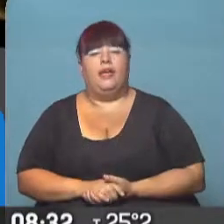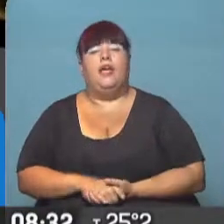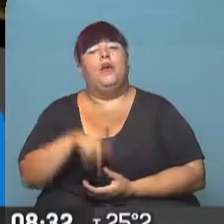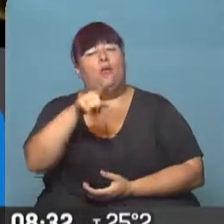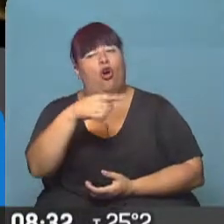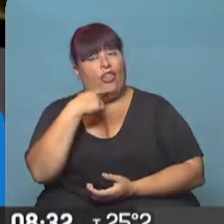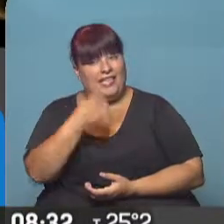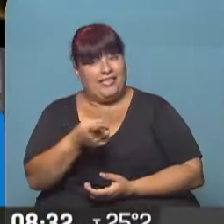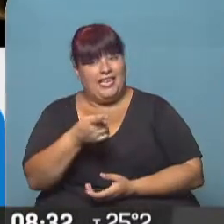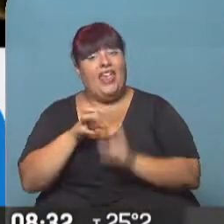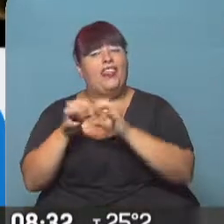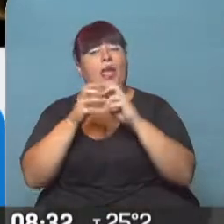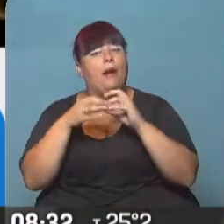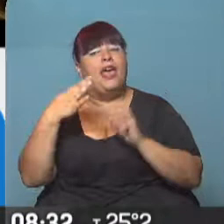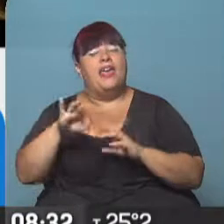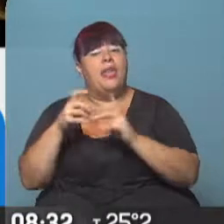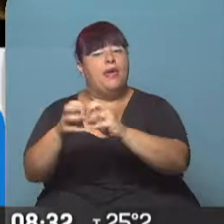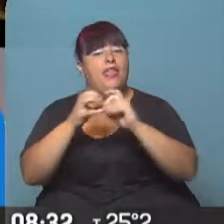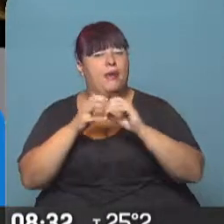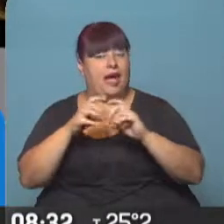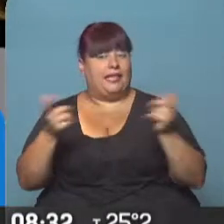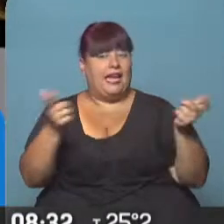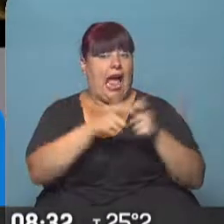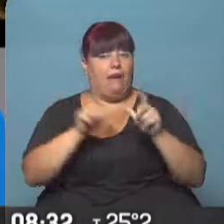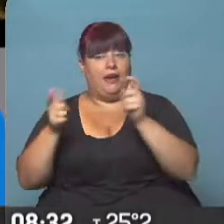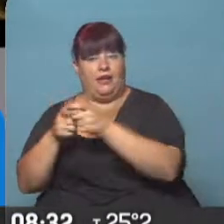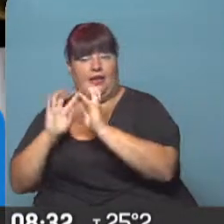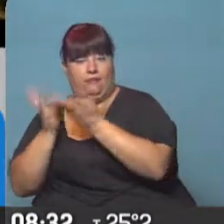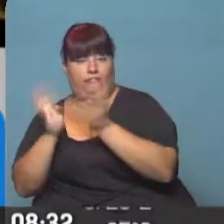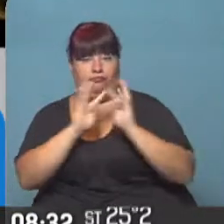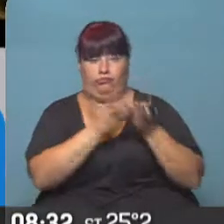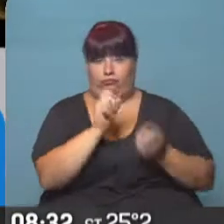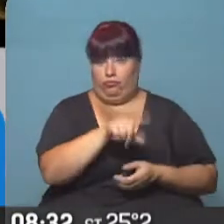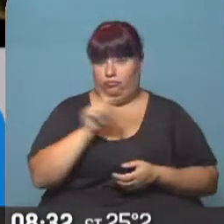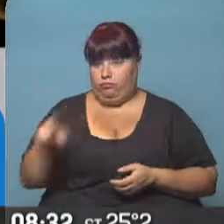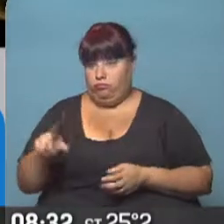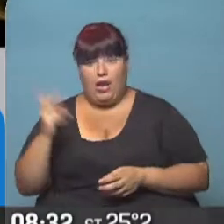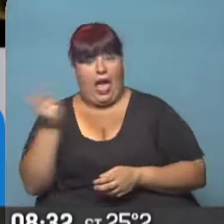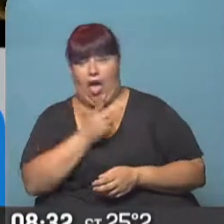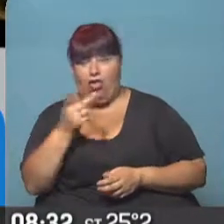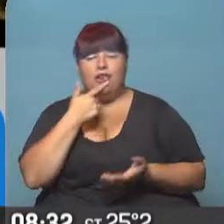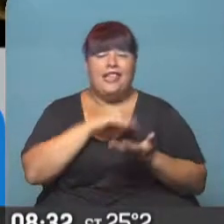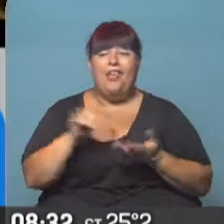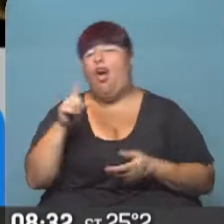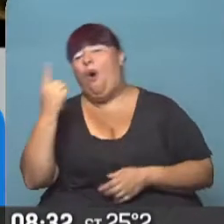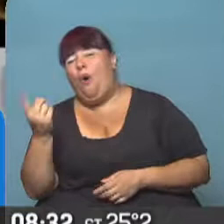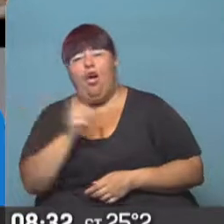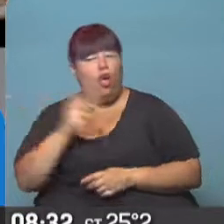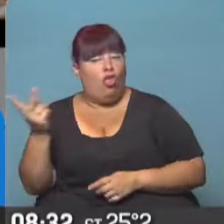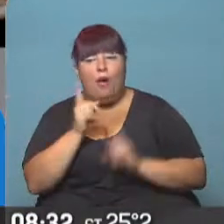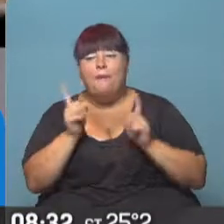Lo que usted dice que va a debate, ahora tienen que debatir las cámaras. Claro, tienen que debatir los plenarios de las cámaras. Ambas cámaras, no las